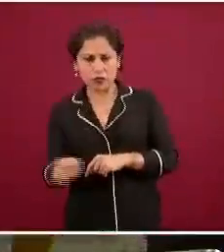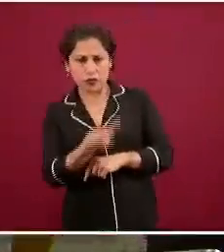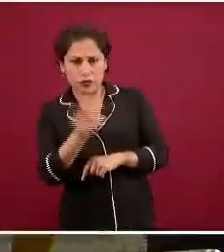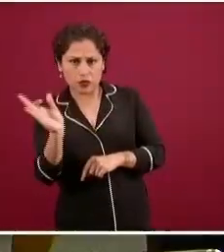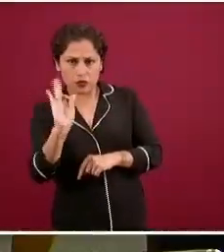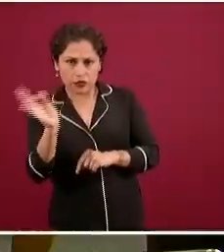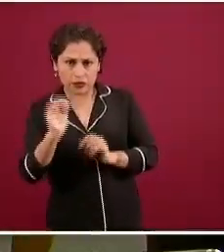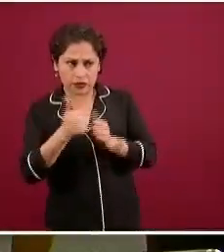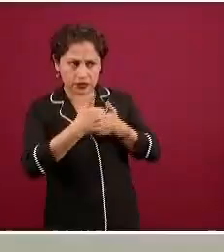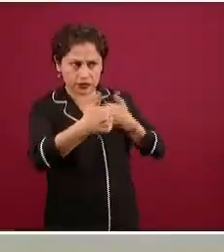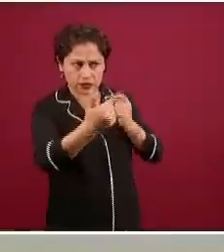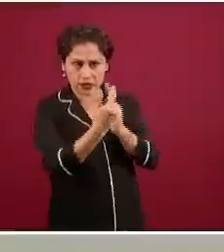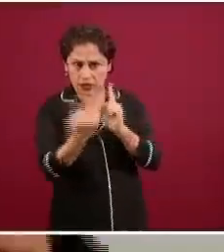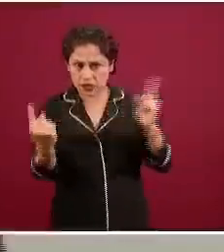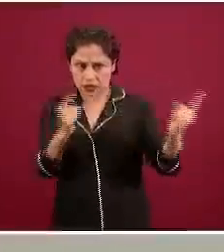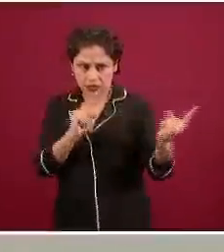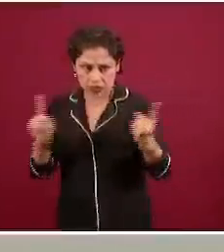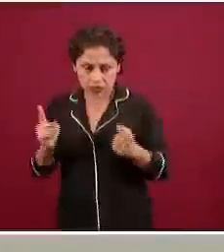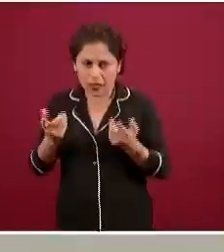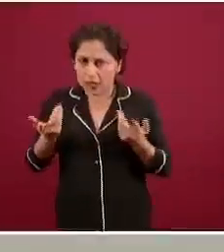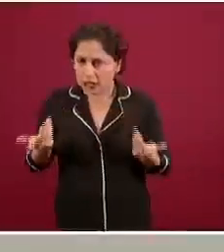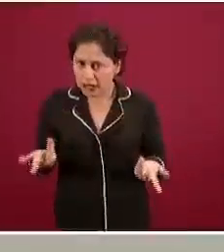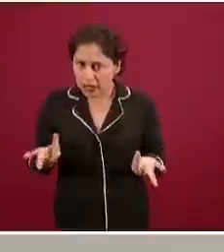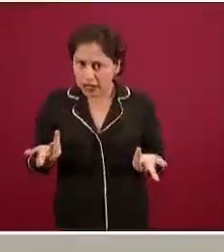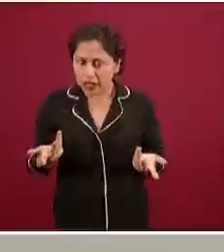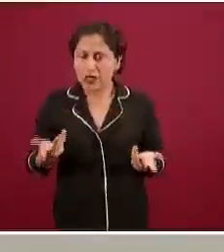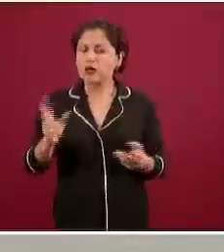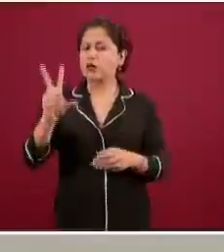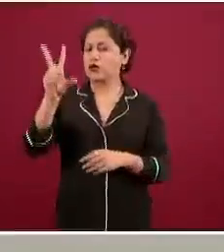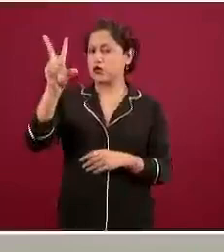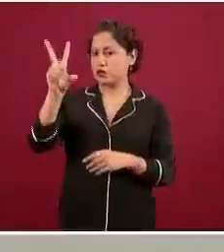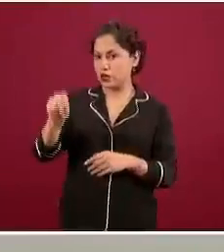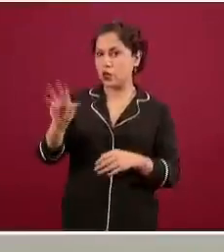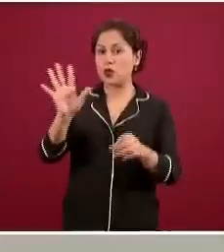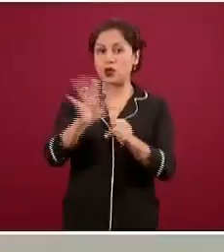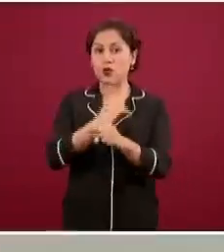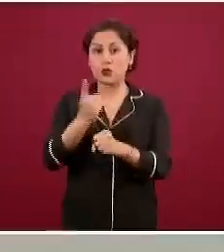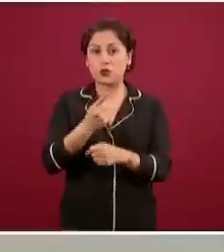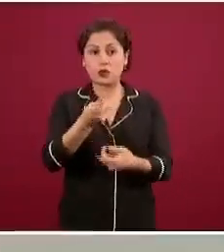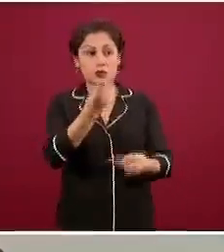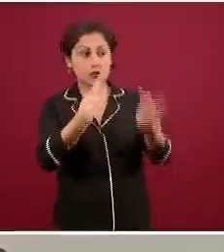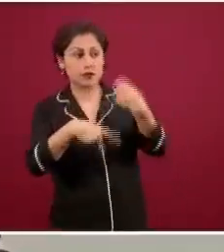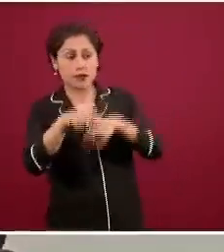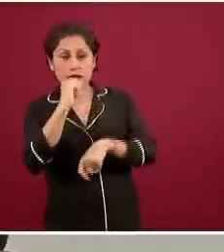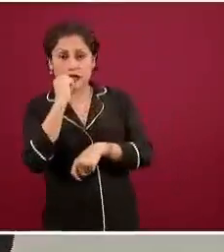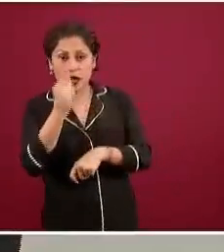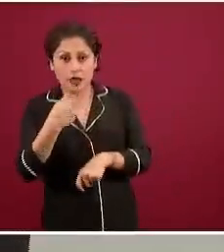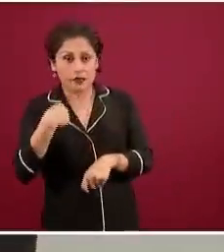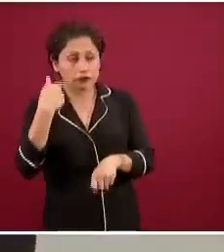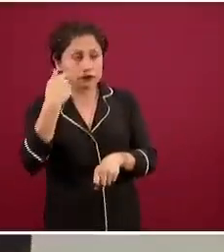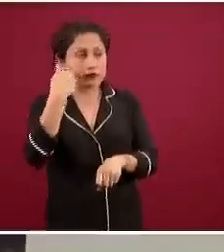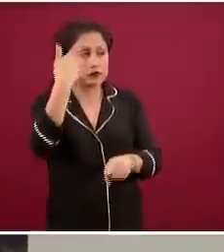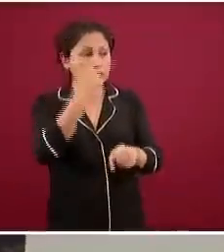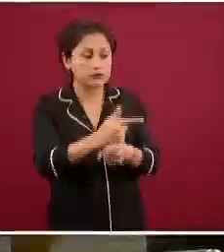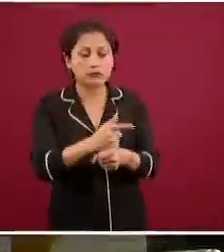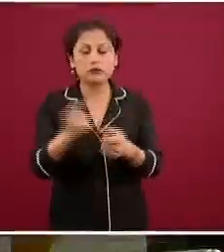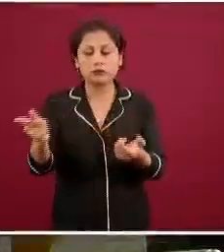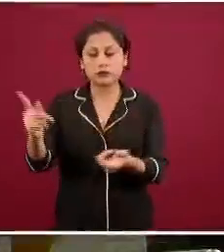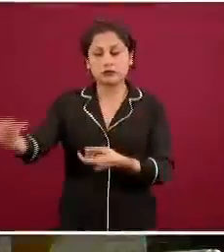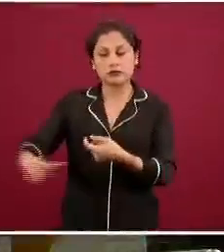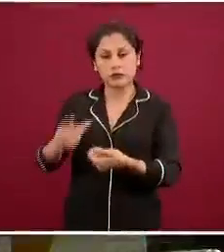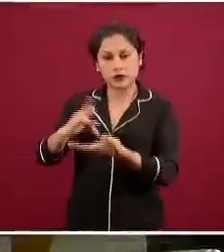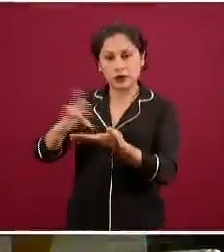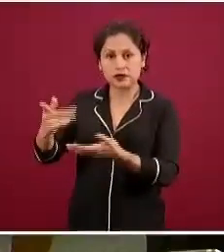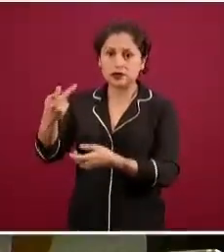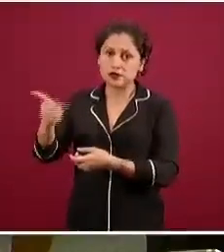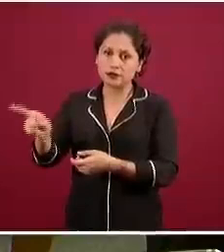aislados, porque si los hubiéramos visto, los habríamos puesto en aislamiento. Pero gracias por la pregunta, aunque se saltó el orden. Vamos a